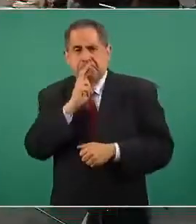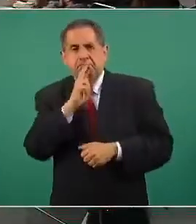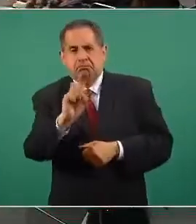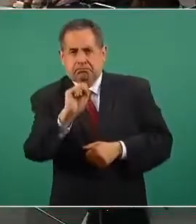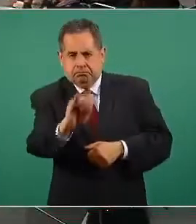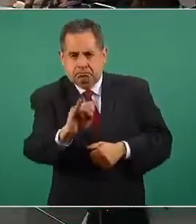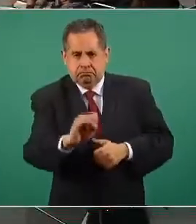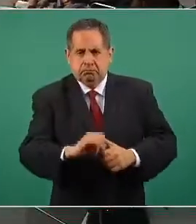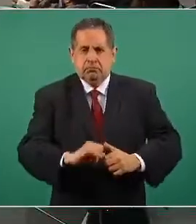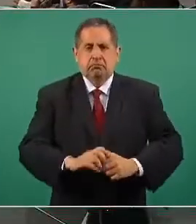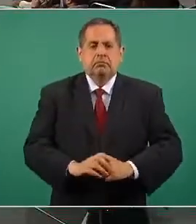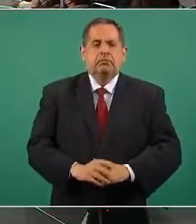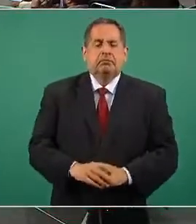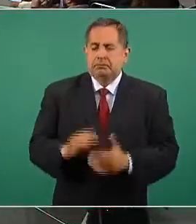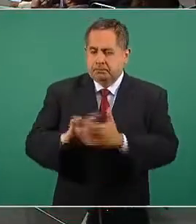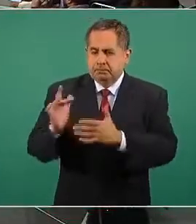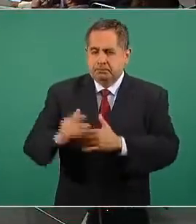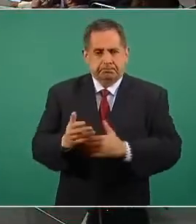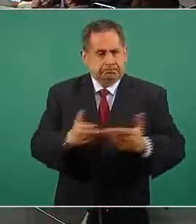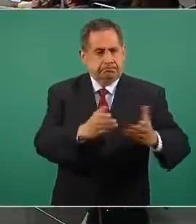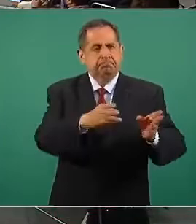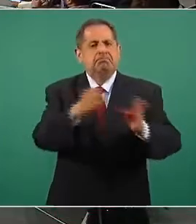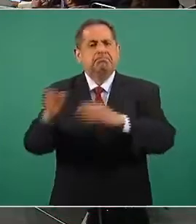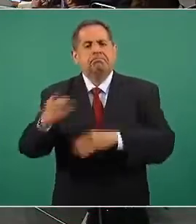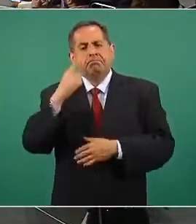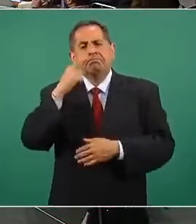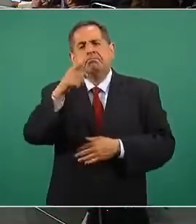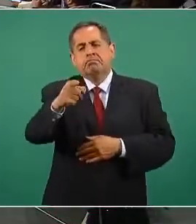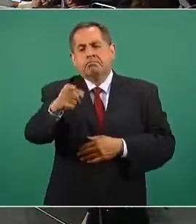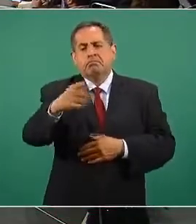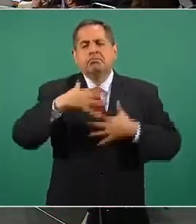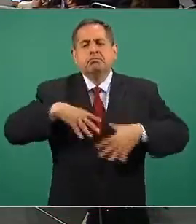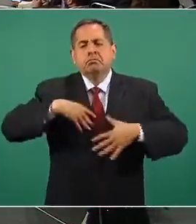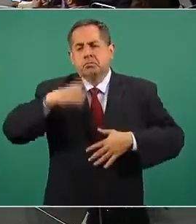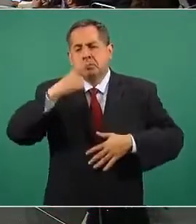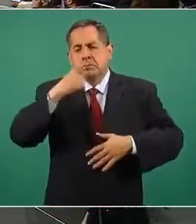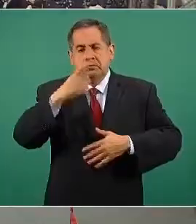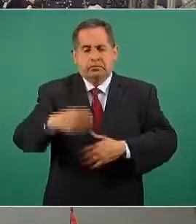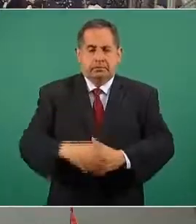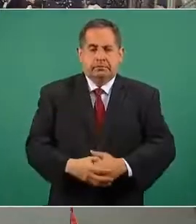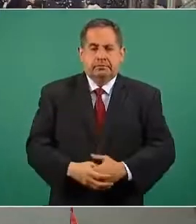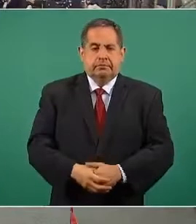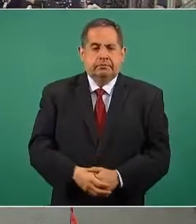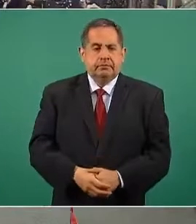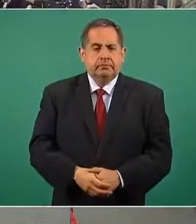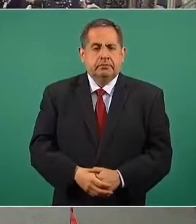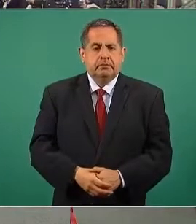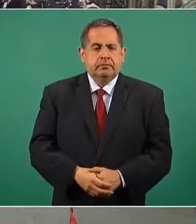secretaria. De este lado, por favor. A ver, tú del rojo.